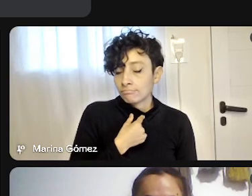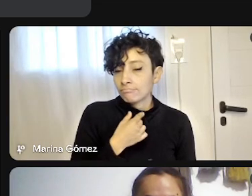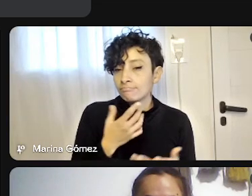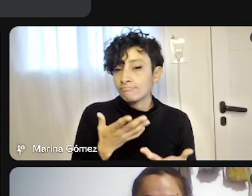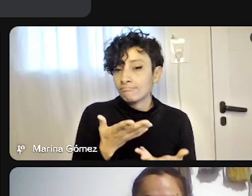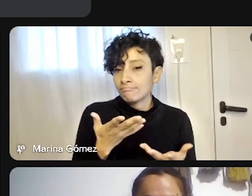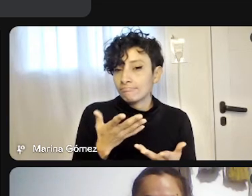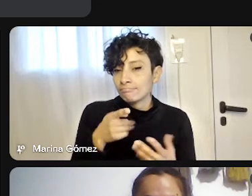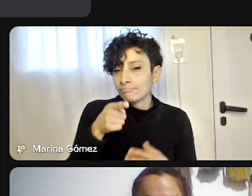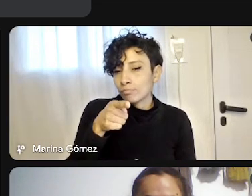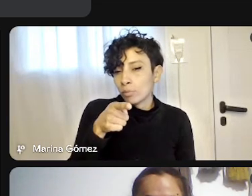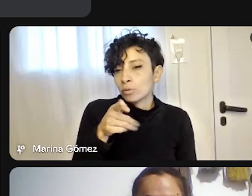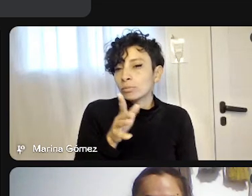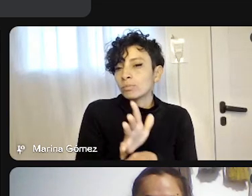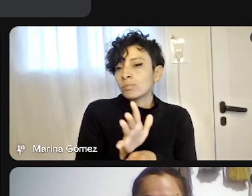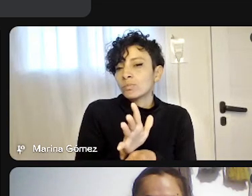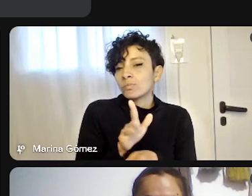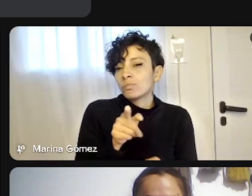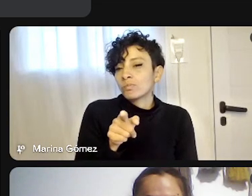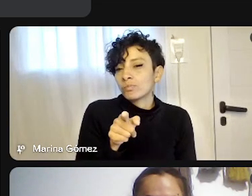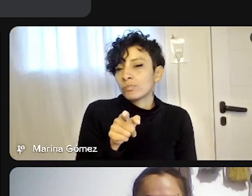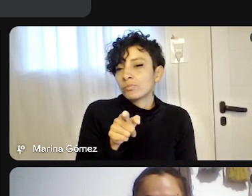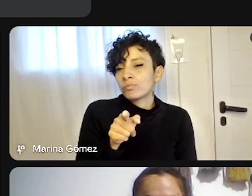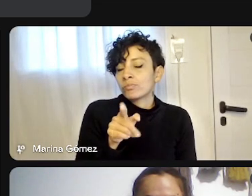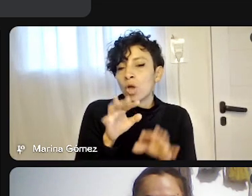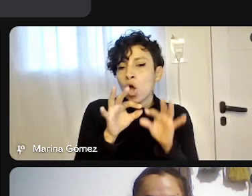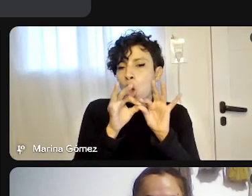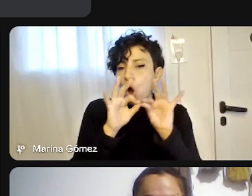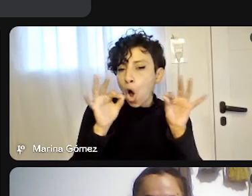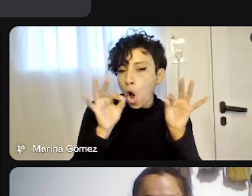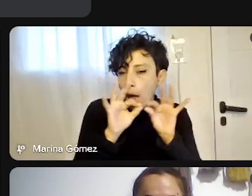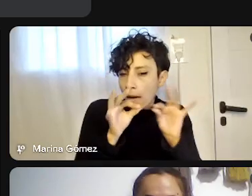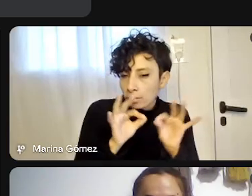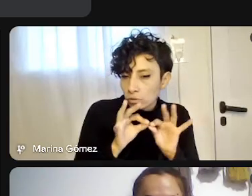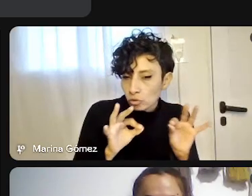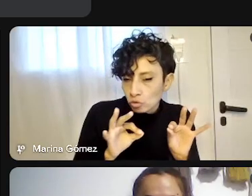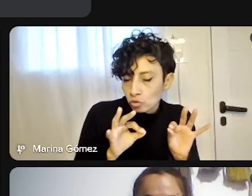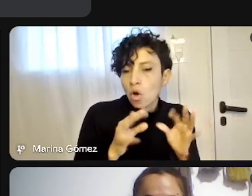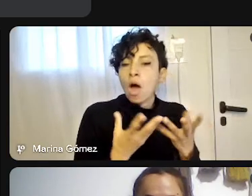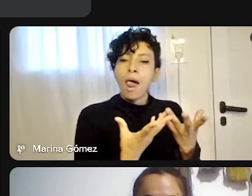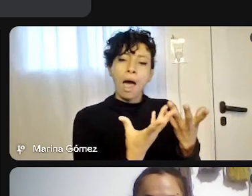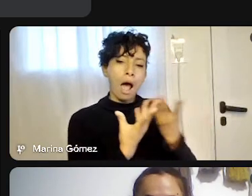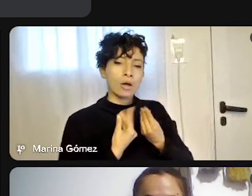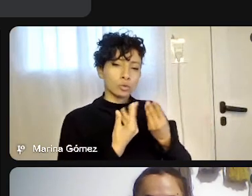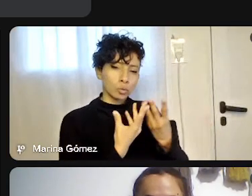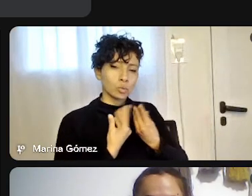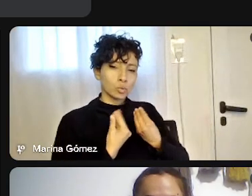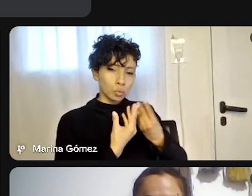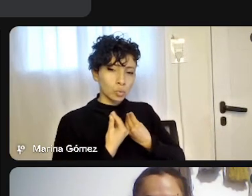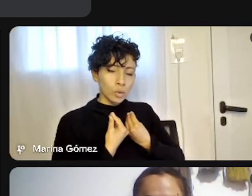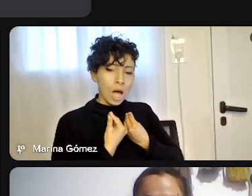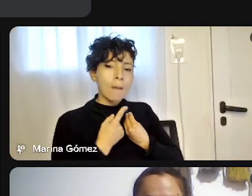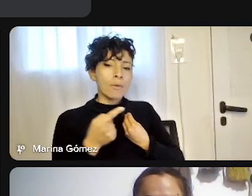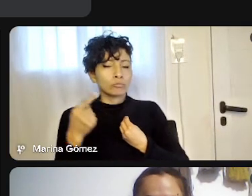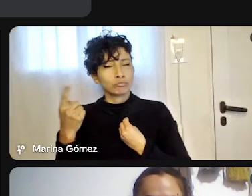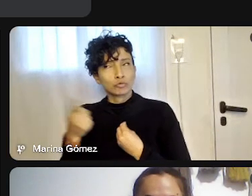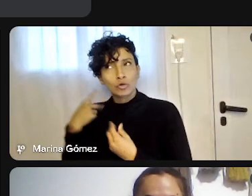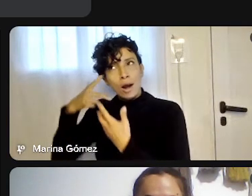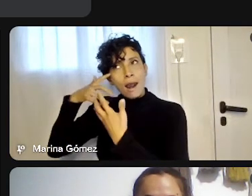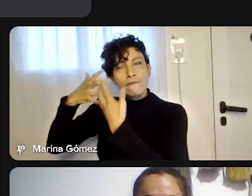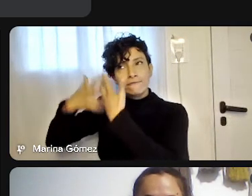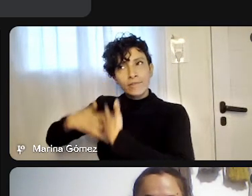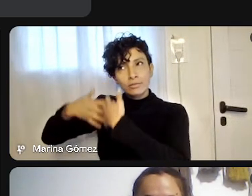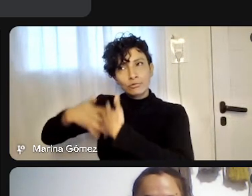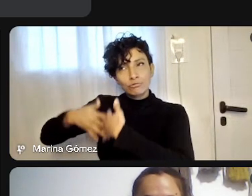a tomar esto de hacer las oraciones y ayudarnos a reflexionar? Vos como persona